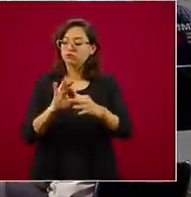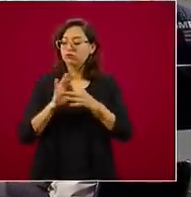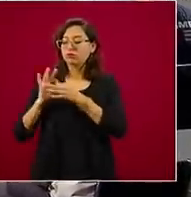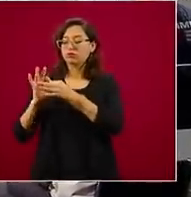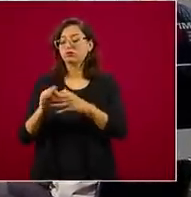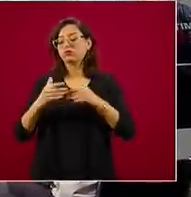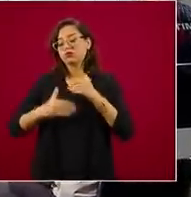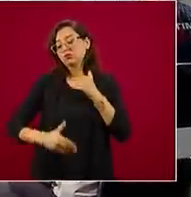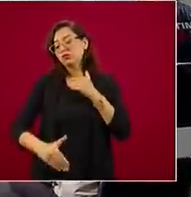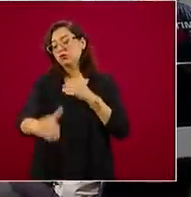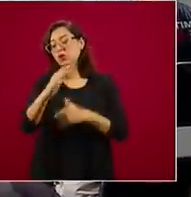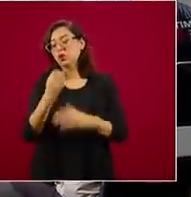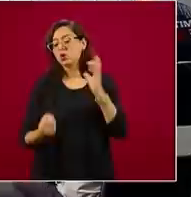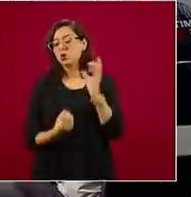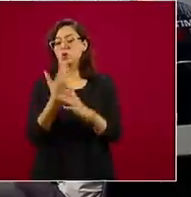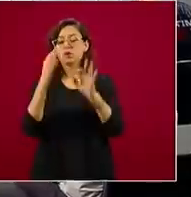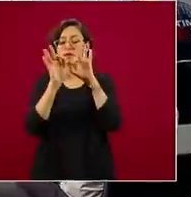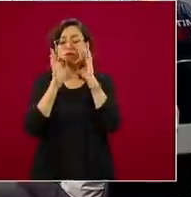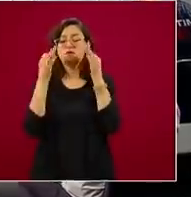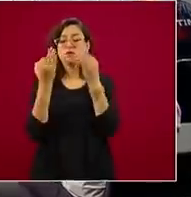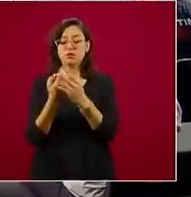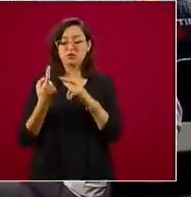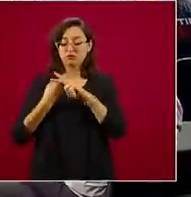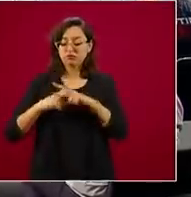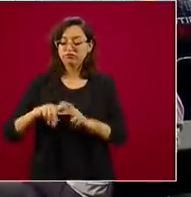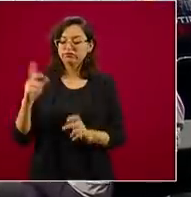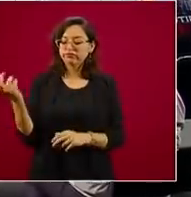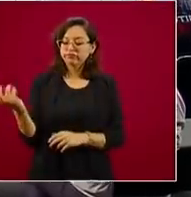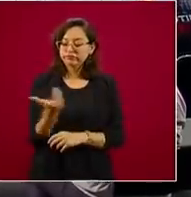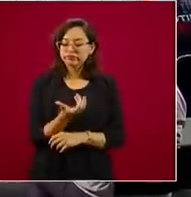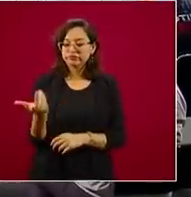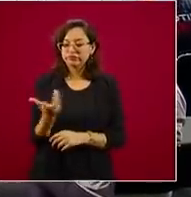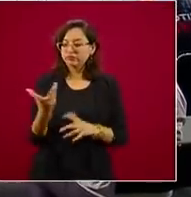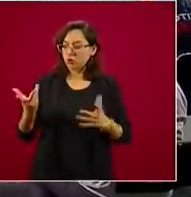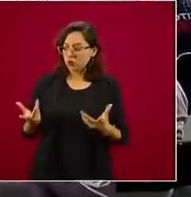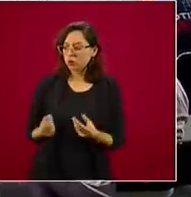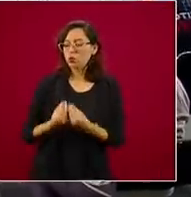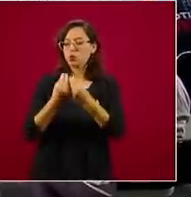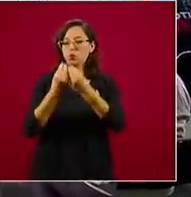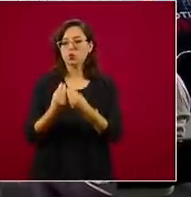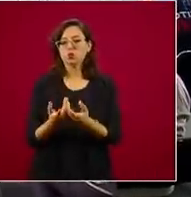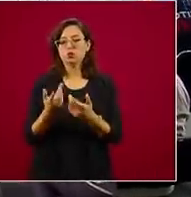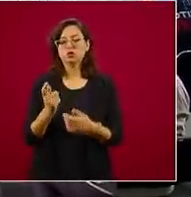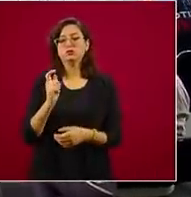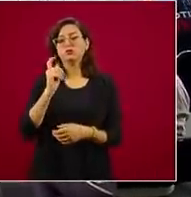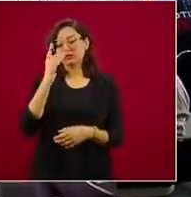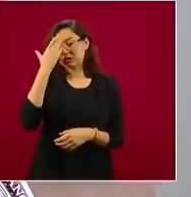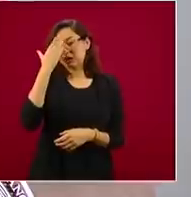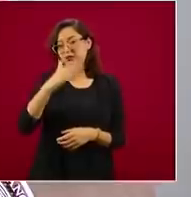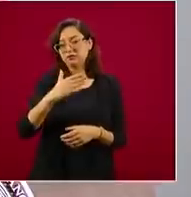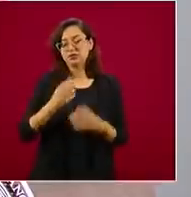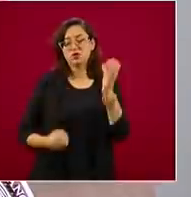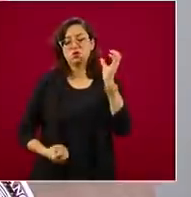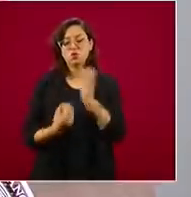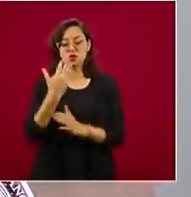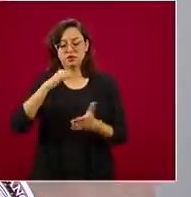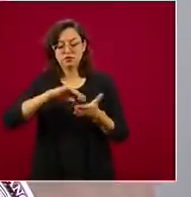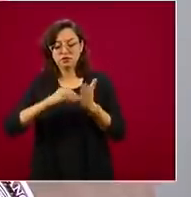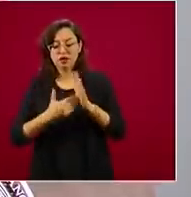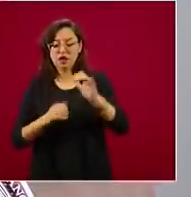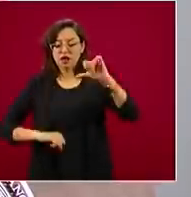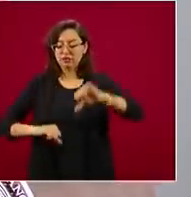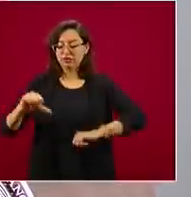nueva normalidad. Es una estrategia de reapertura de las actividades sociales, como ustedes saben,